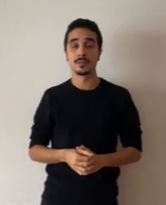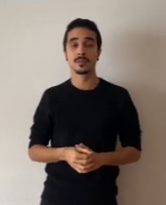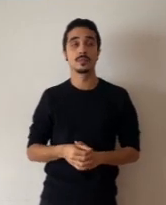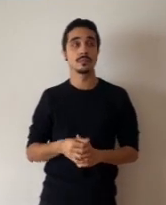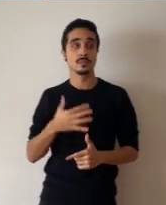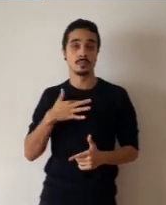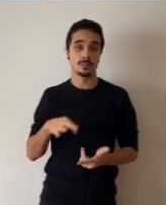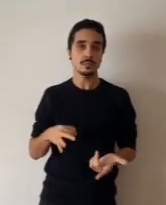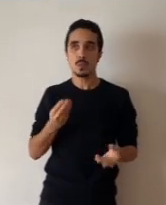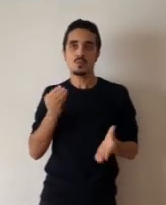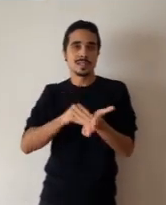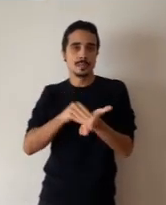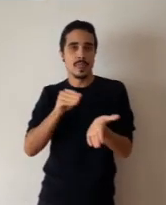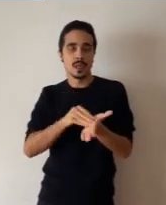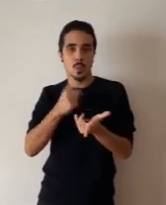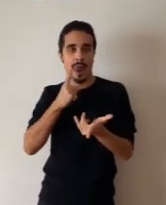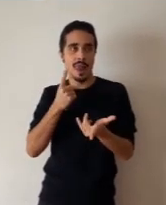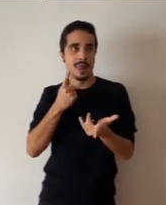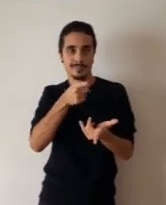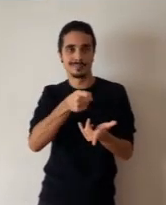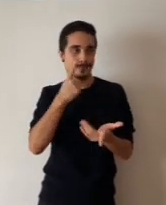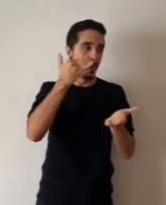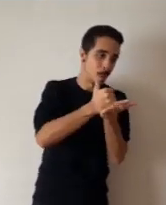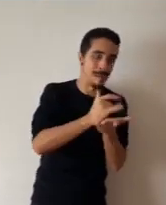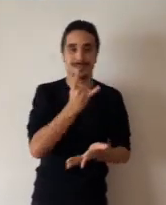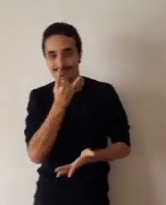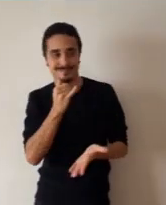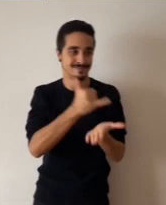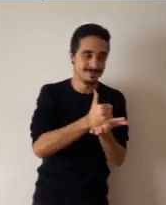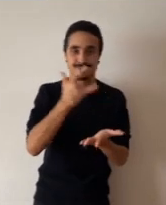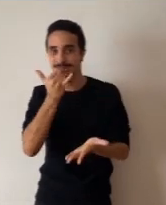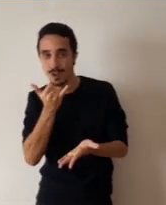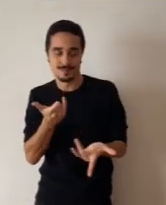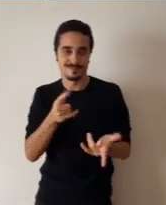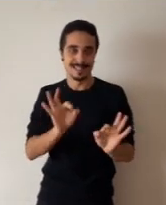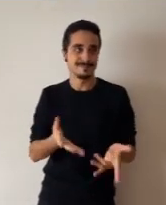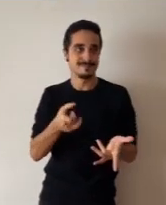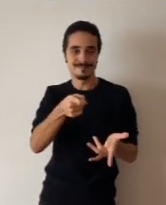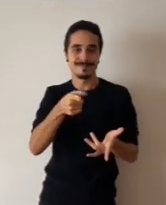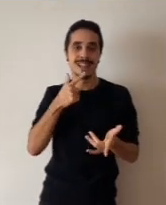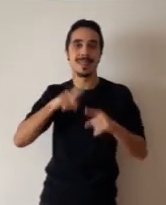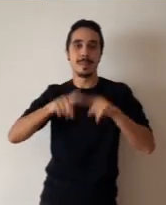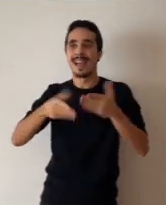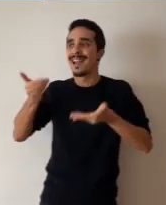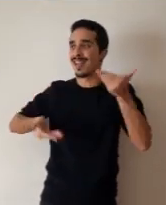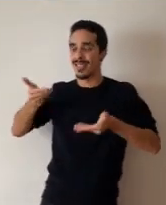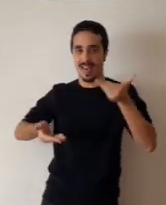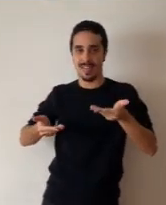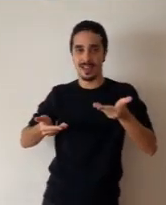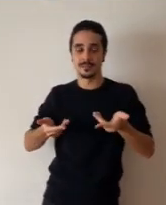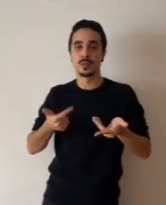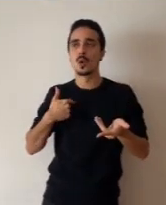generalmente pues se basa muchas veces en un ensayo-error, como dices, tú aquí de ti mismo, ¿no? De saber